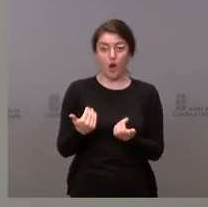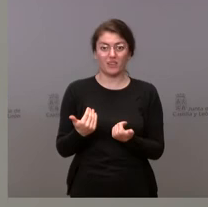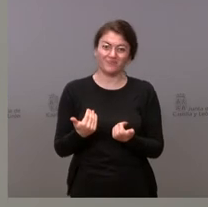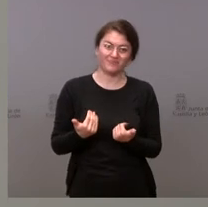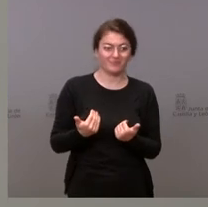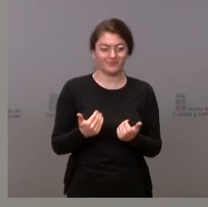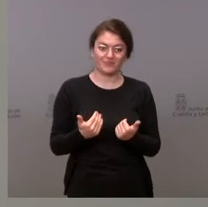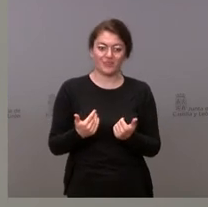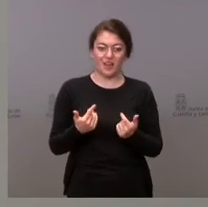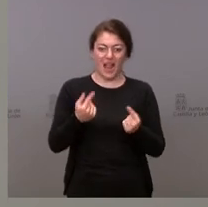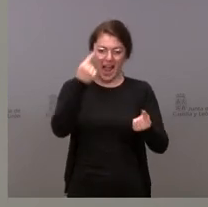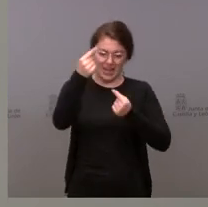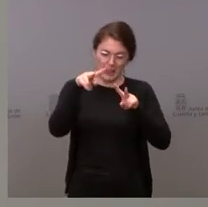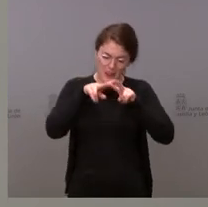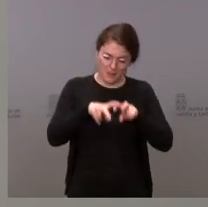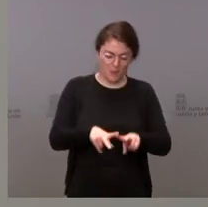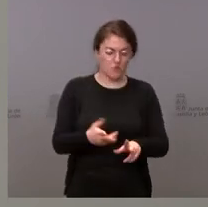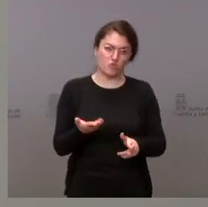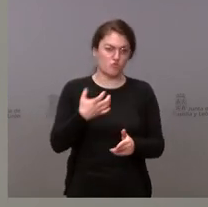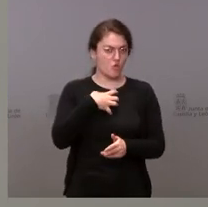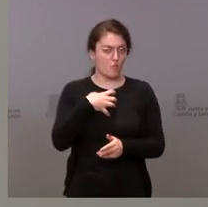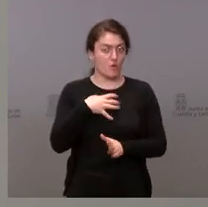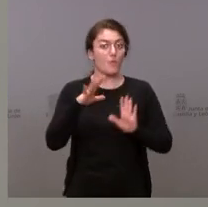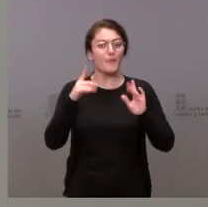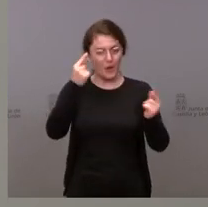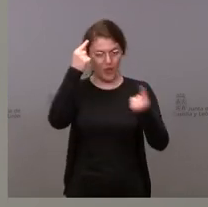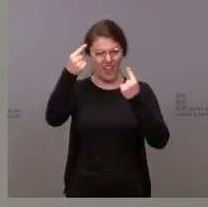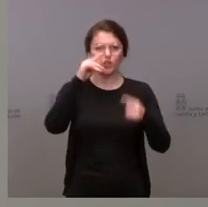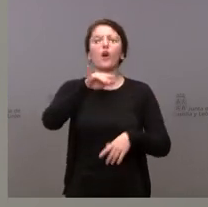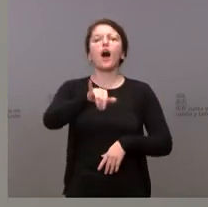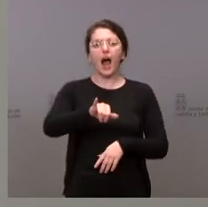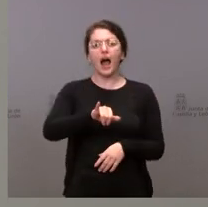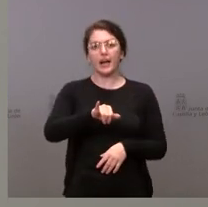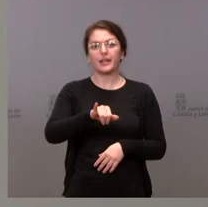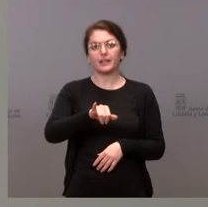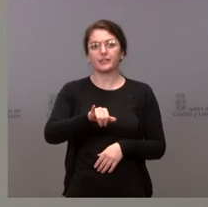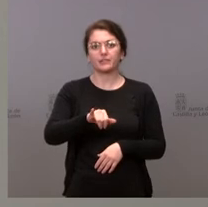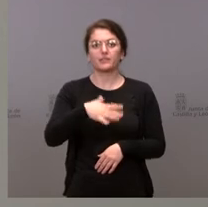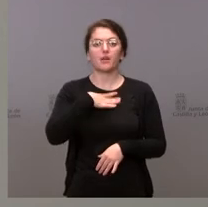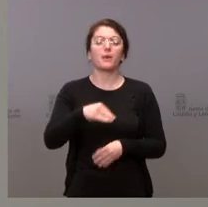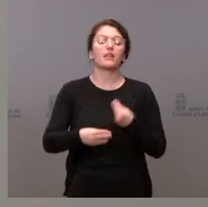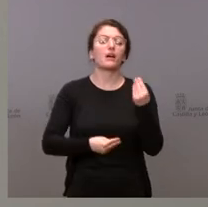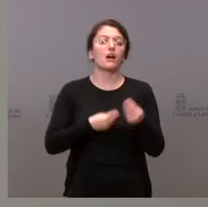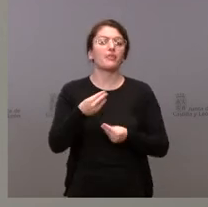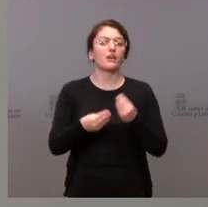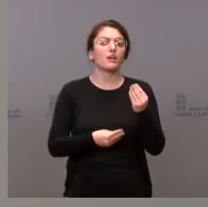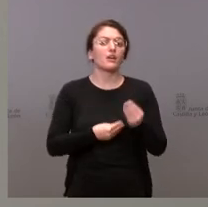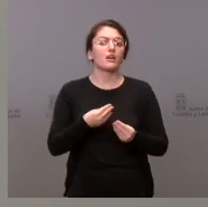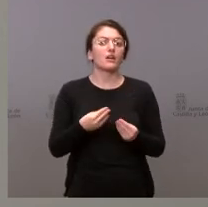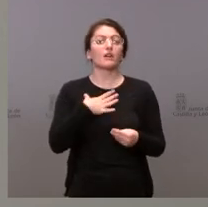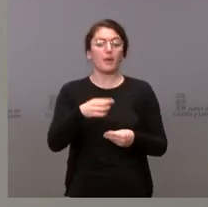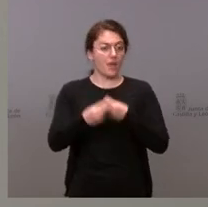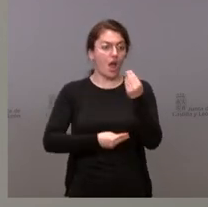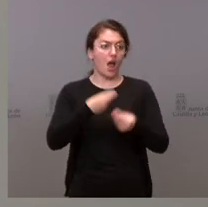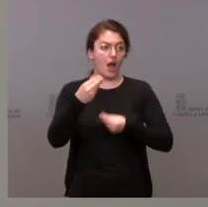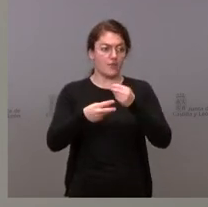con respecto a los datos que yo tengo aquí pero si datos teléfono datos tenemos muchos y podríamos hacer podríamos ponernos a hacer un análisis lo